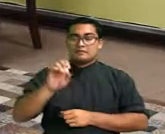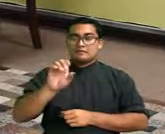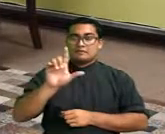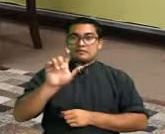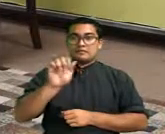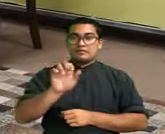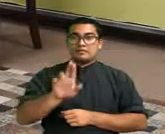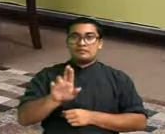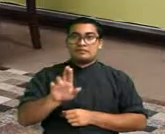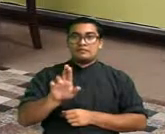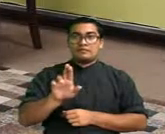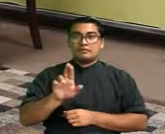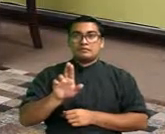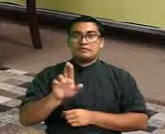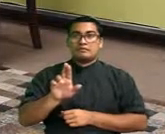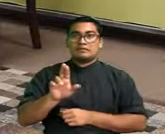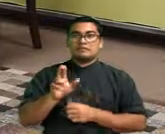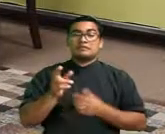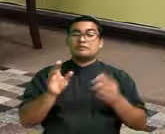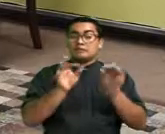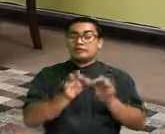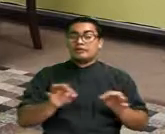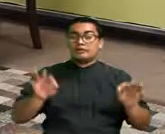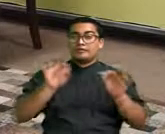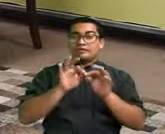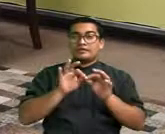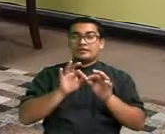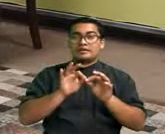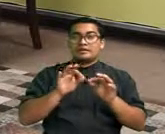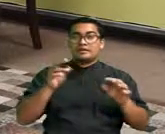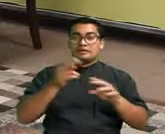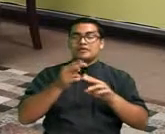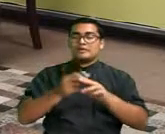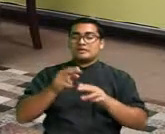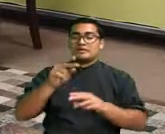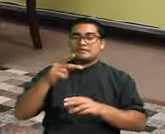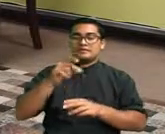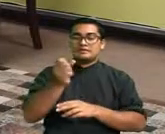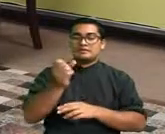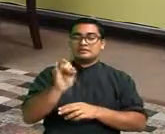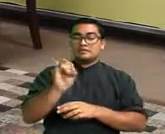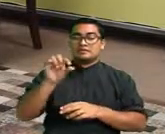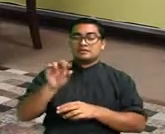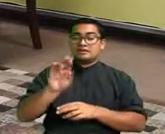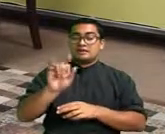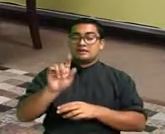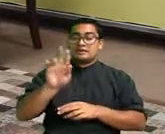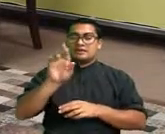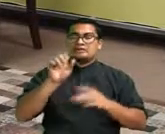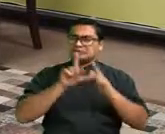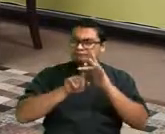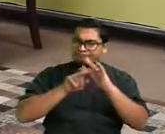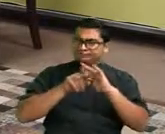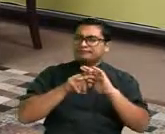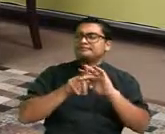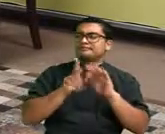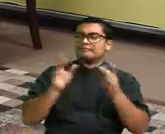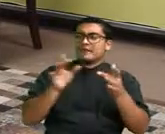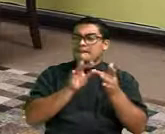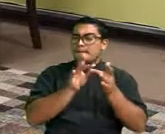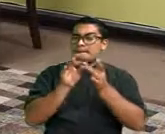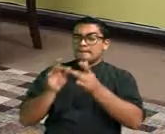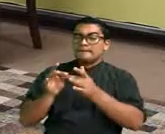estudio a través de una especialidad, que es la especialidad de psiquiatría, o bien con una especialidad